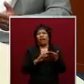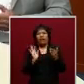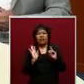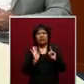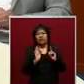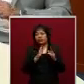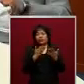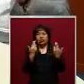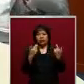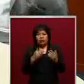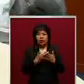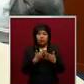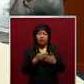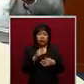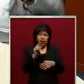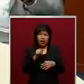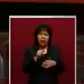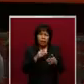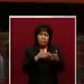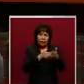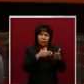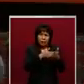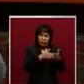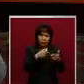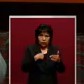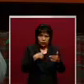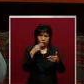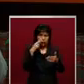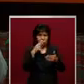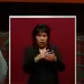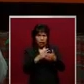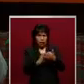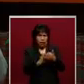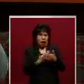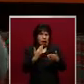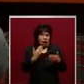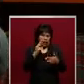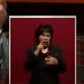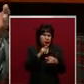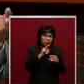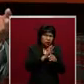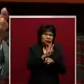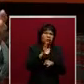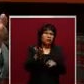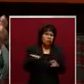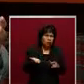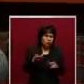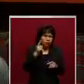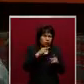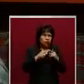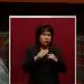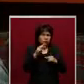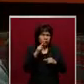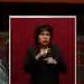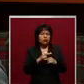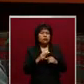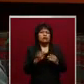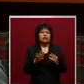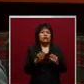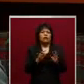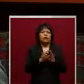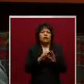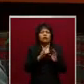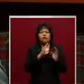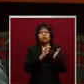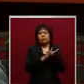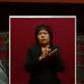sé. Entonces tengo que anticipar las barreras. Un maestro tiene que anticipar las barreras con las que se va a encontrar. Y